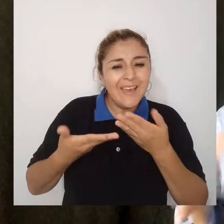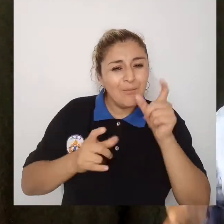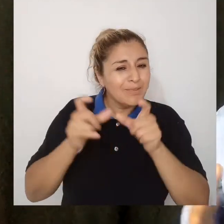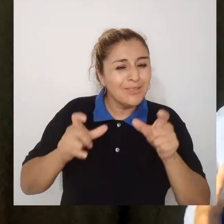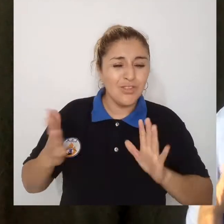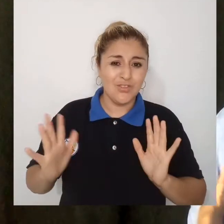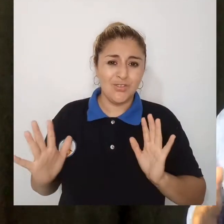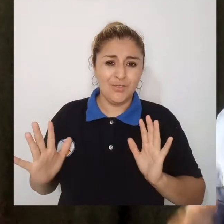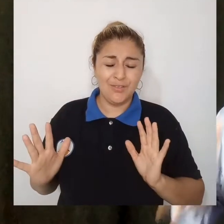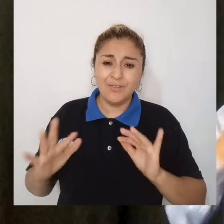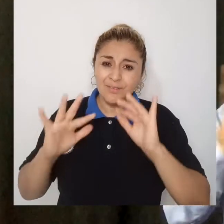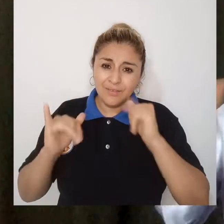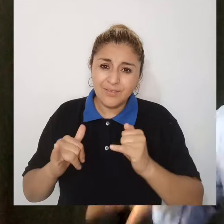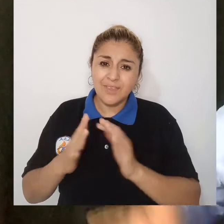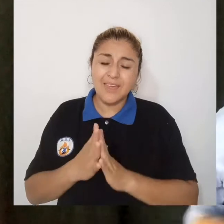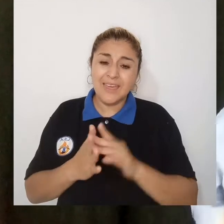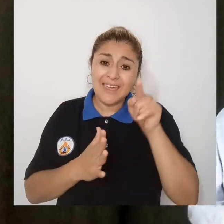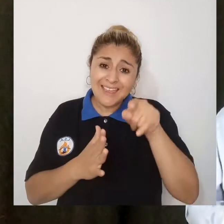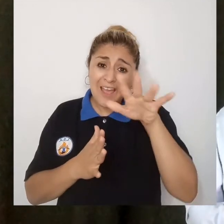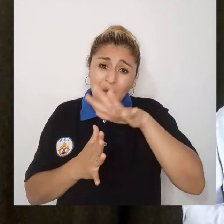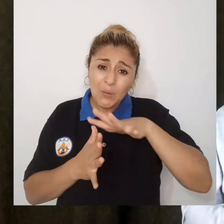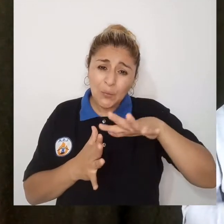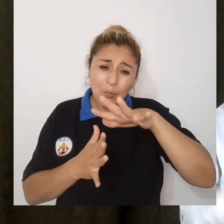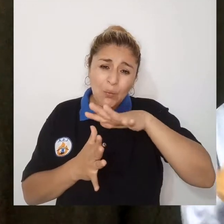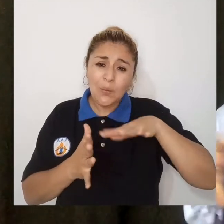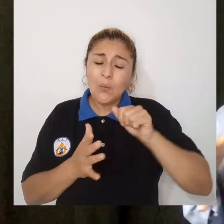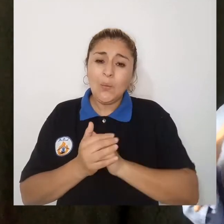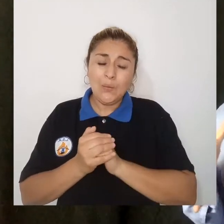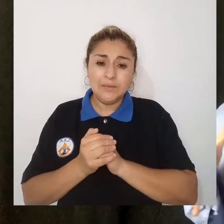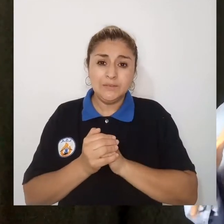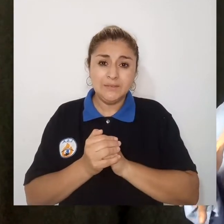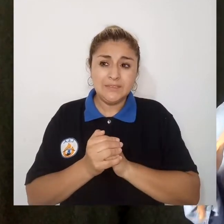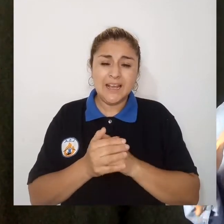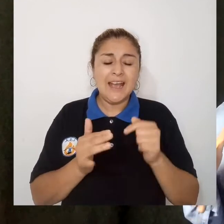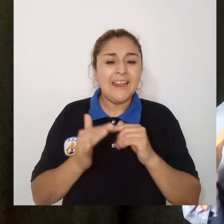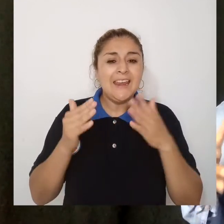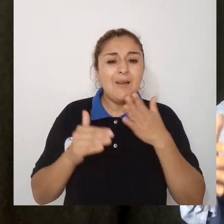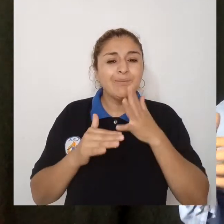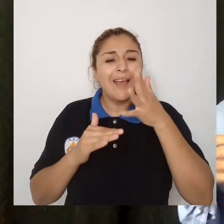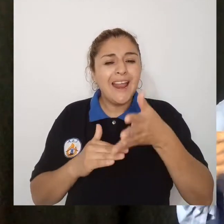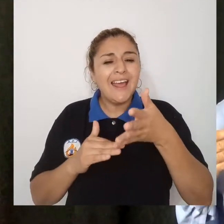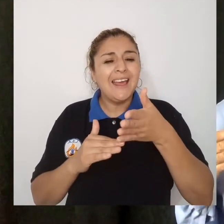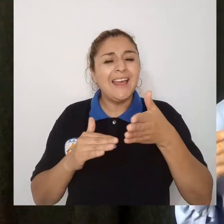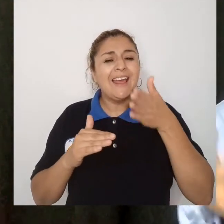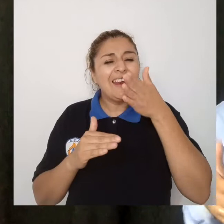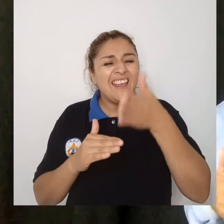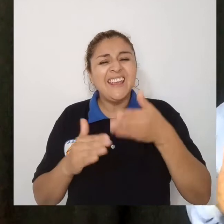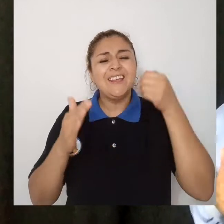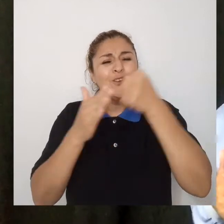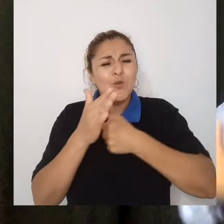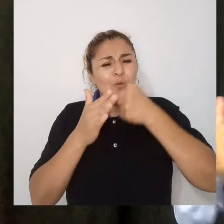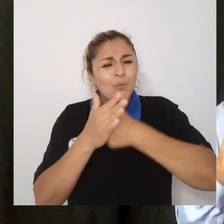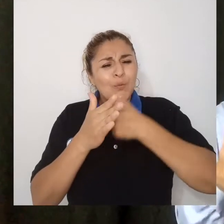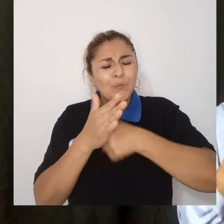físicamente donde yo no sé transitaban por eso esto de perseverar y